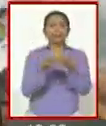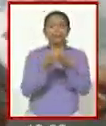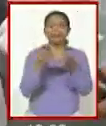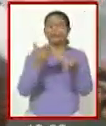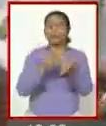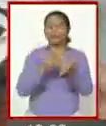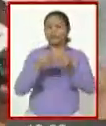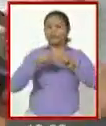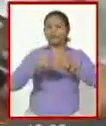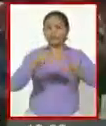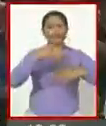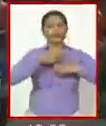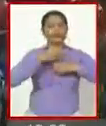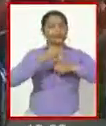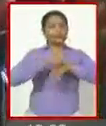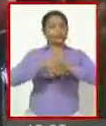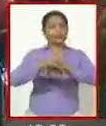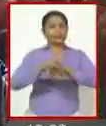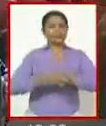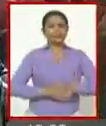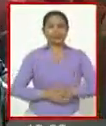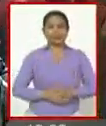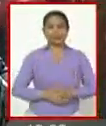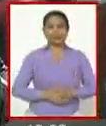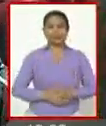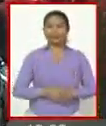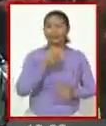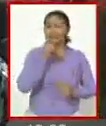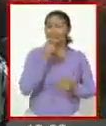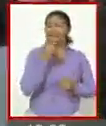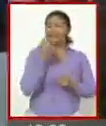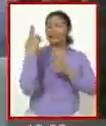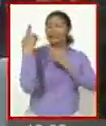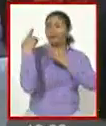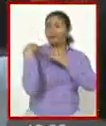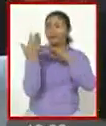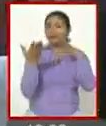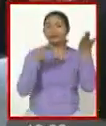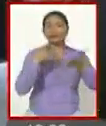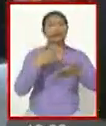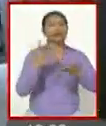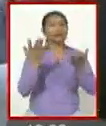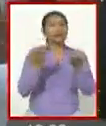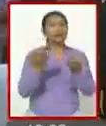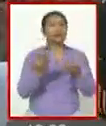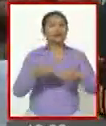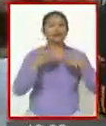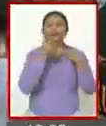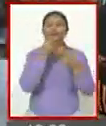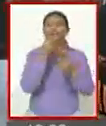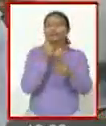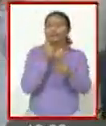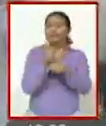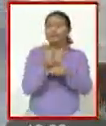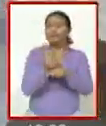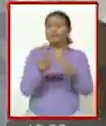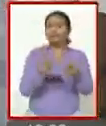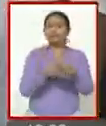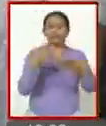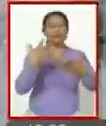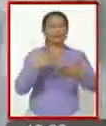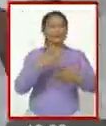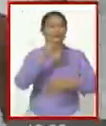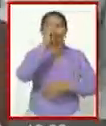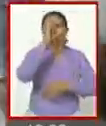Congreso, vamos a estar en manifestaciones. Que se dé con los responsables la muerte de este estudiante. Queremos que se dé con los responsables y un